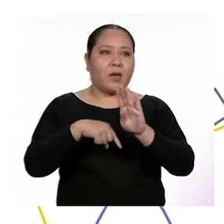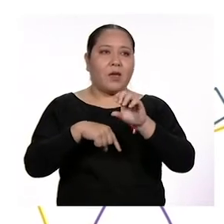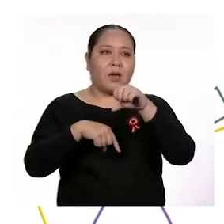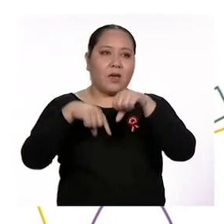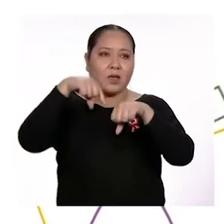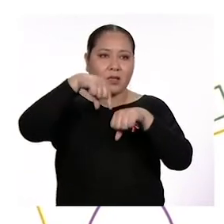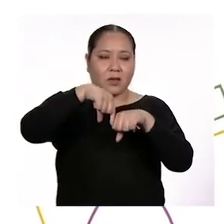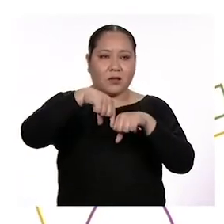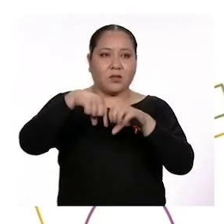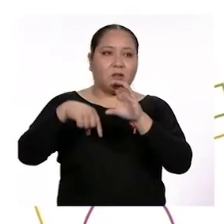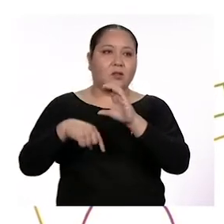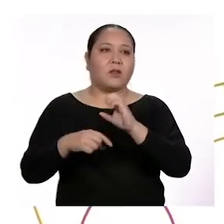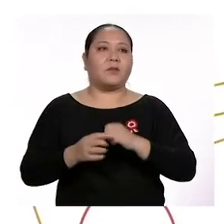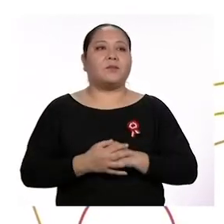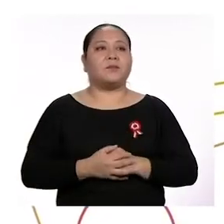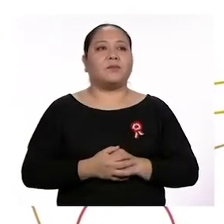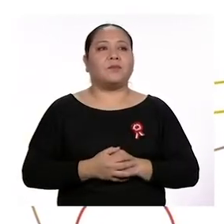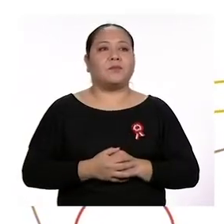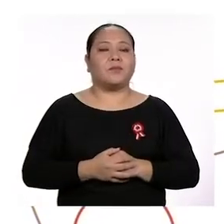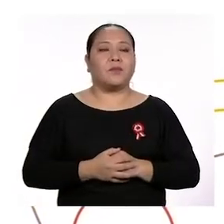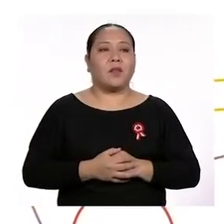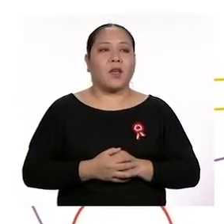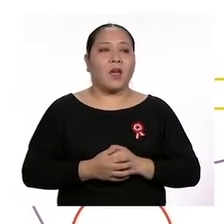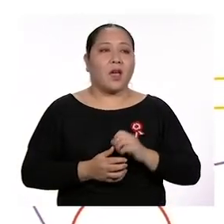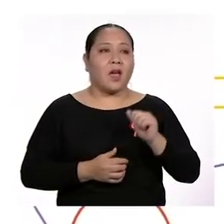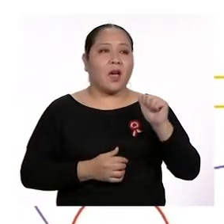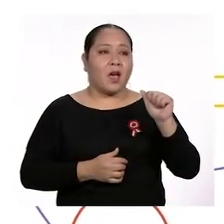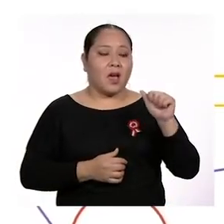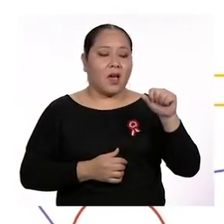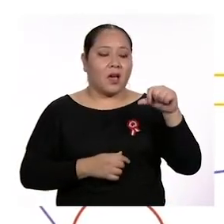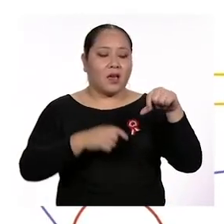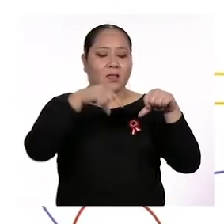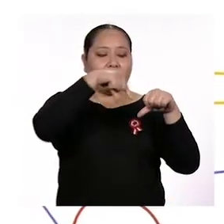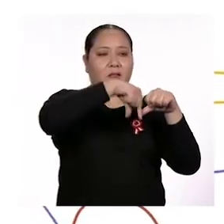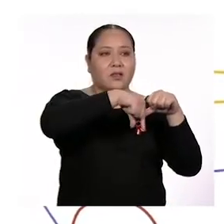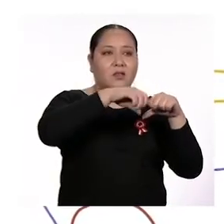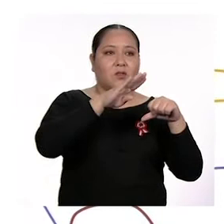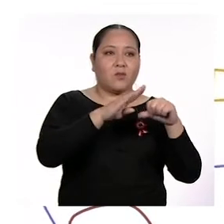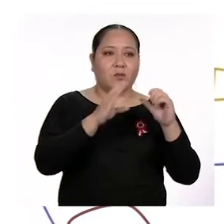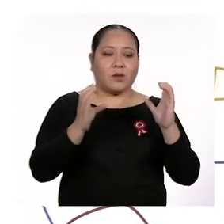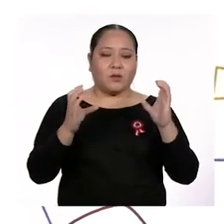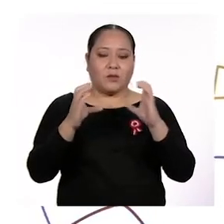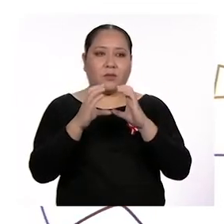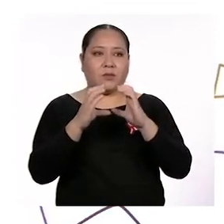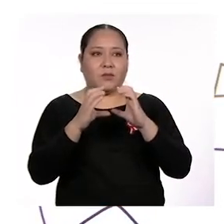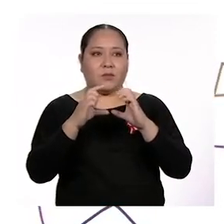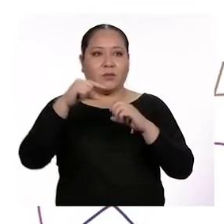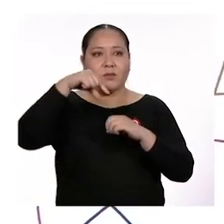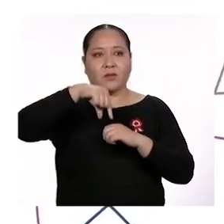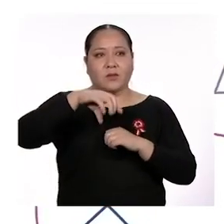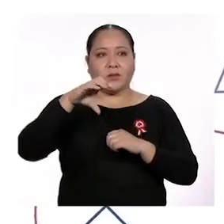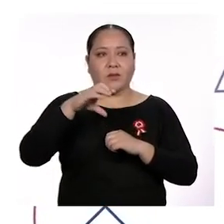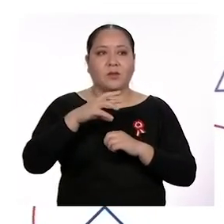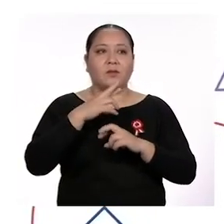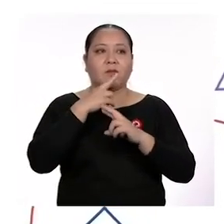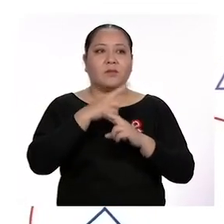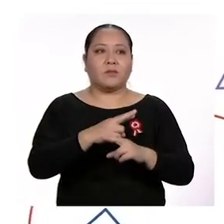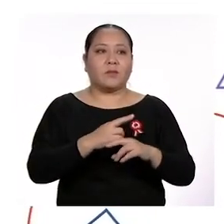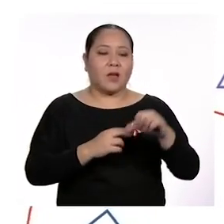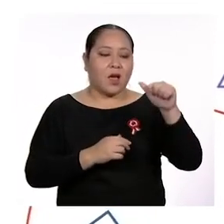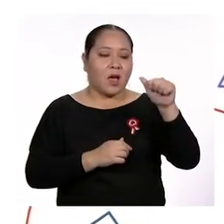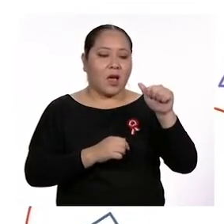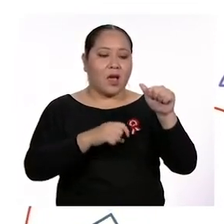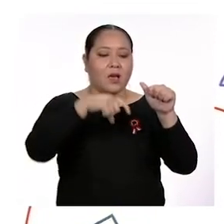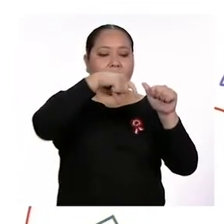El resultado ahí se intersecta con el intervalo C, lo que nos da como resultado el intervalo